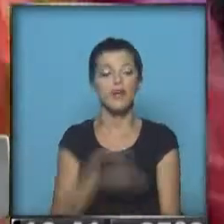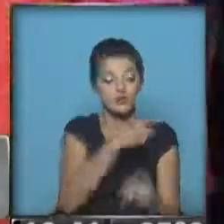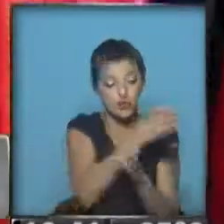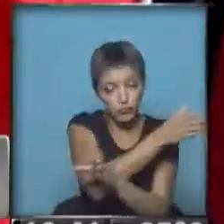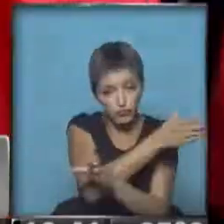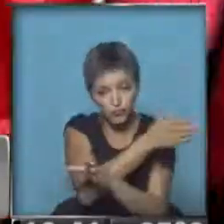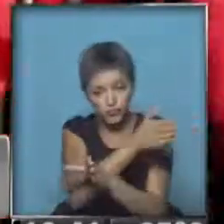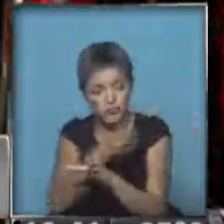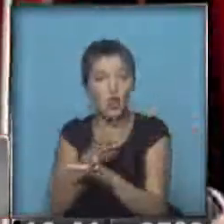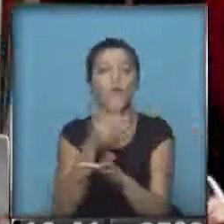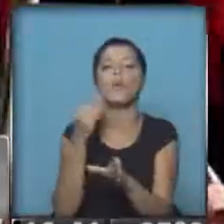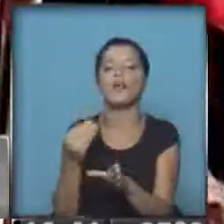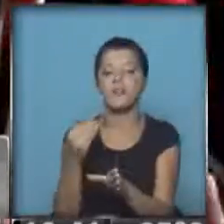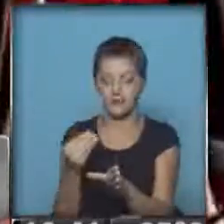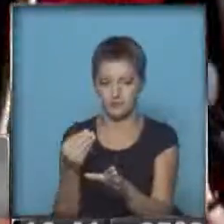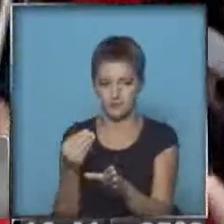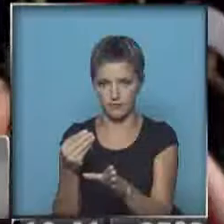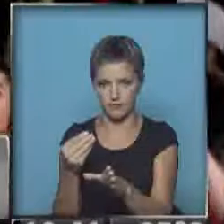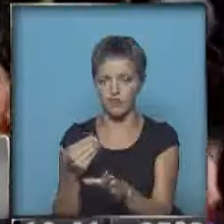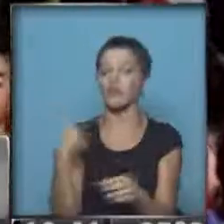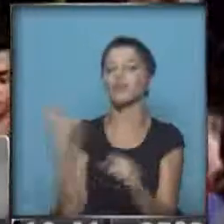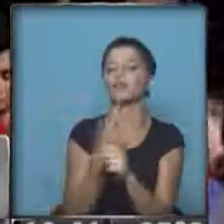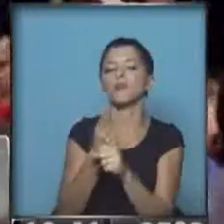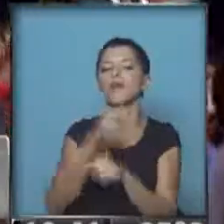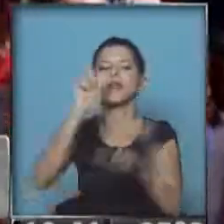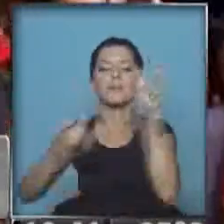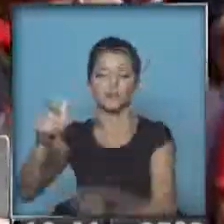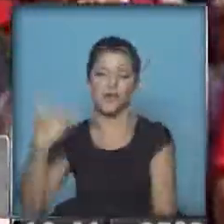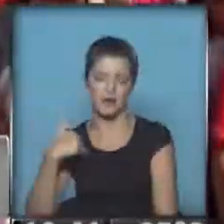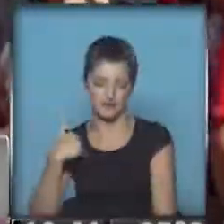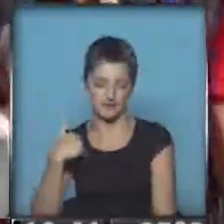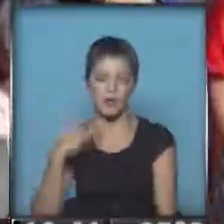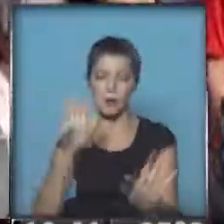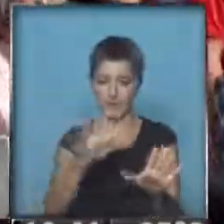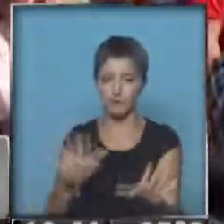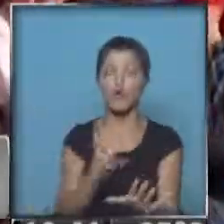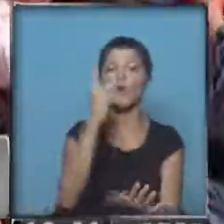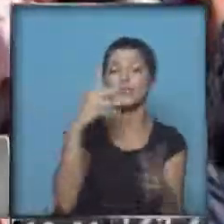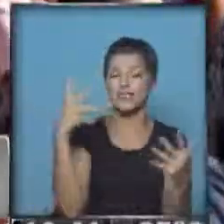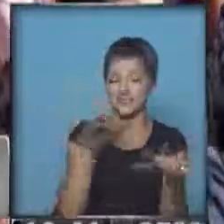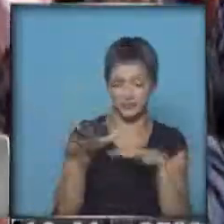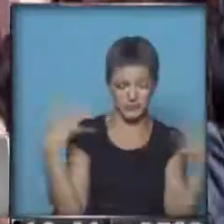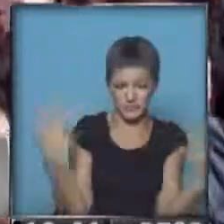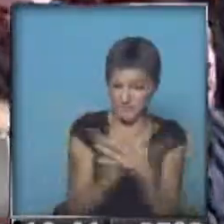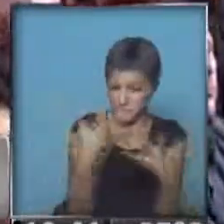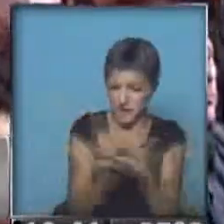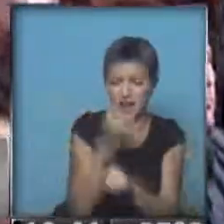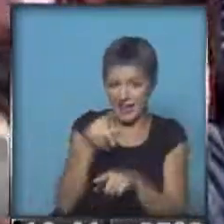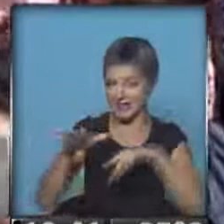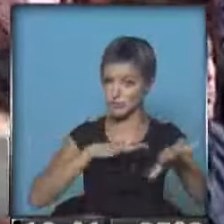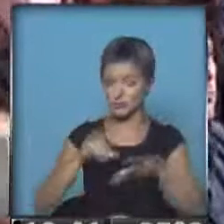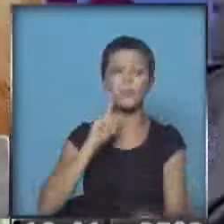esto impactó, porque no se puede atravesar a argentinos compatriotas una tragedia como la que vivimos los argentinos